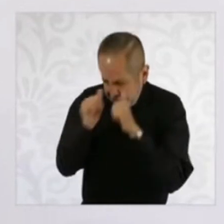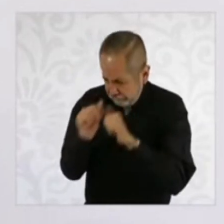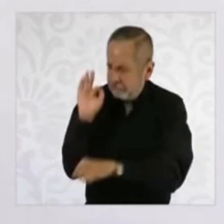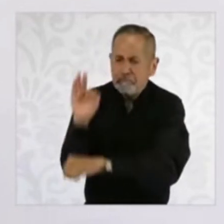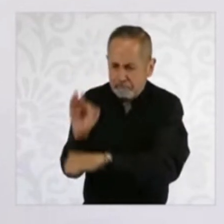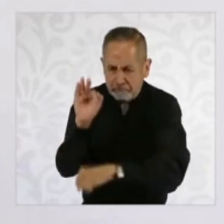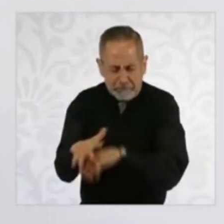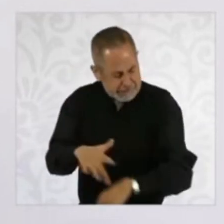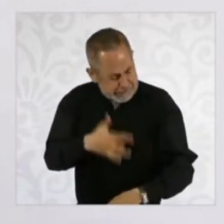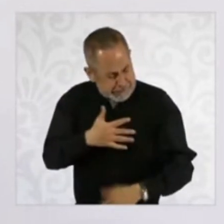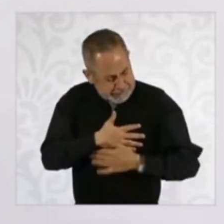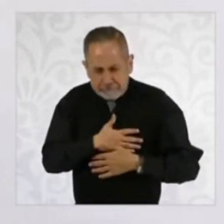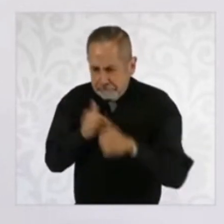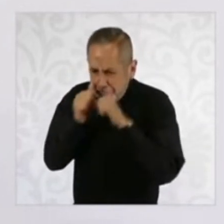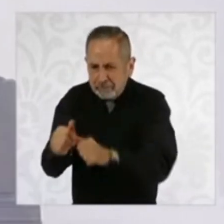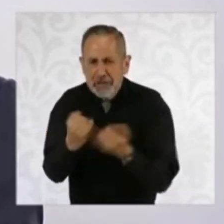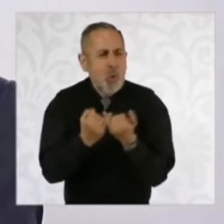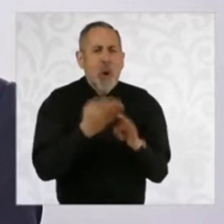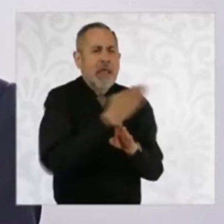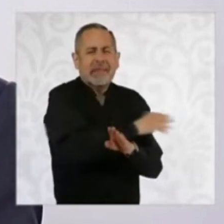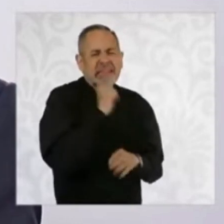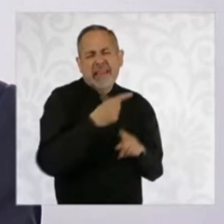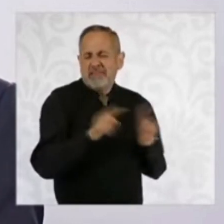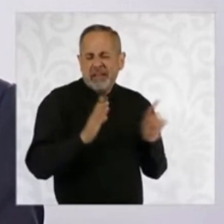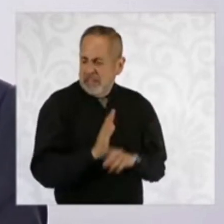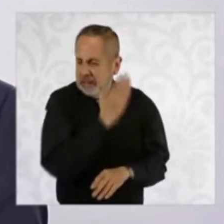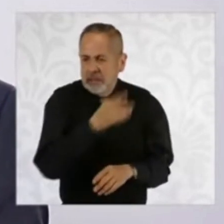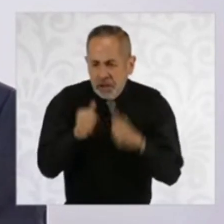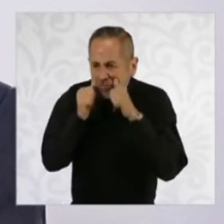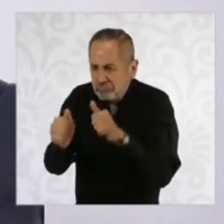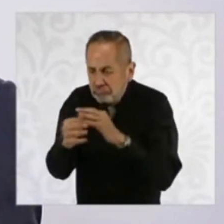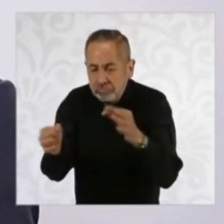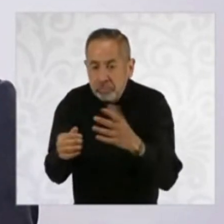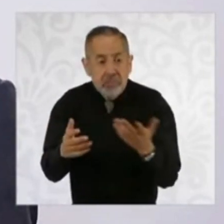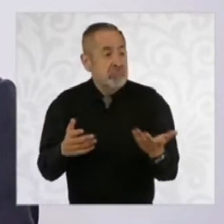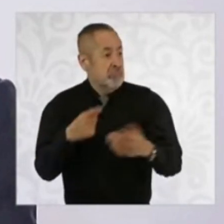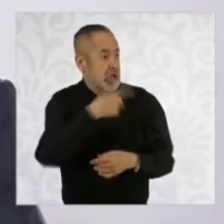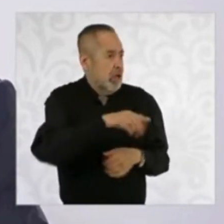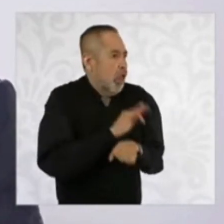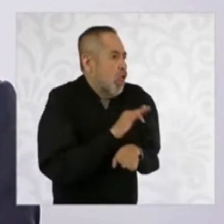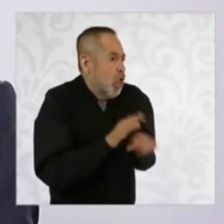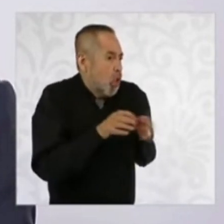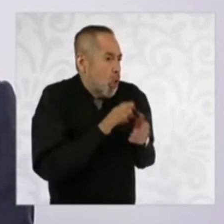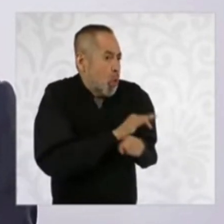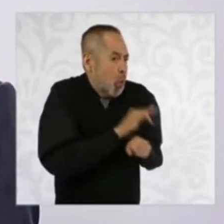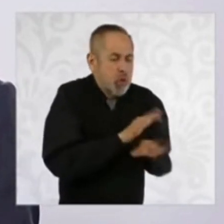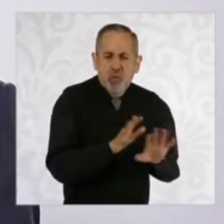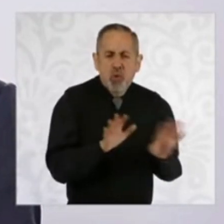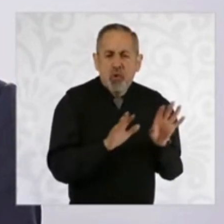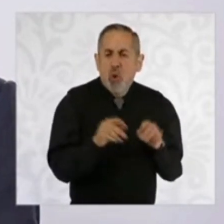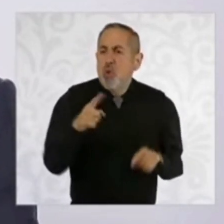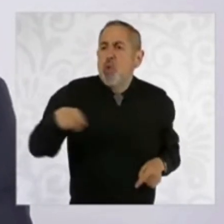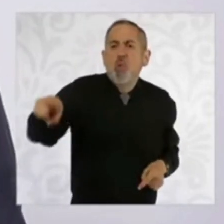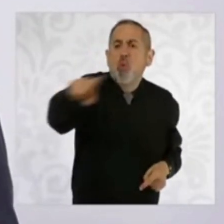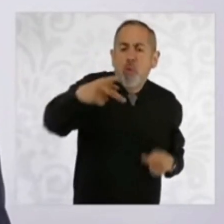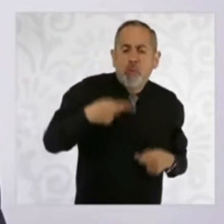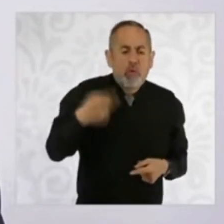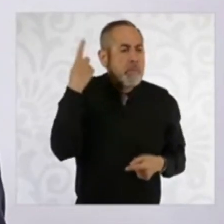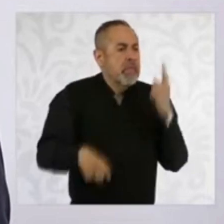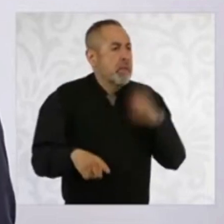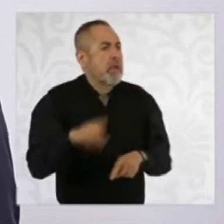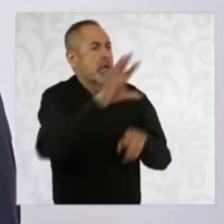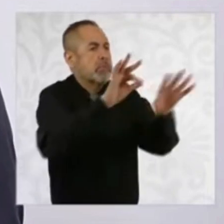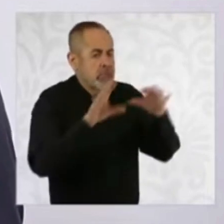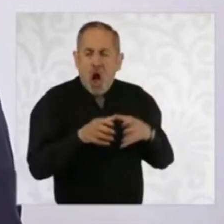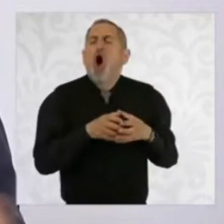una vocación de servicio distinta. Un Poder Judicial que no sirva a la oligarquía, sino que emane del pueblo de México para servir